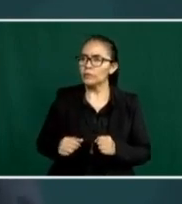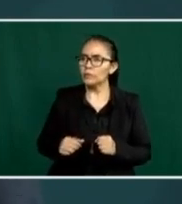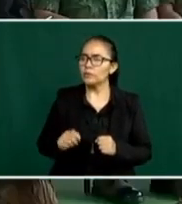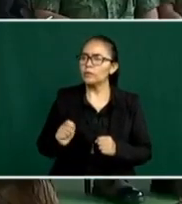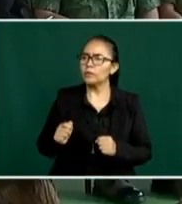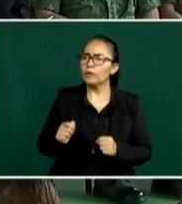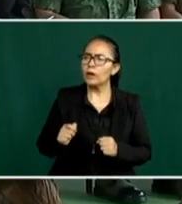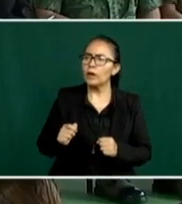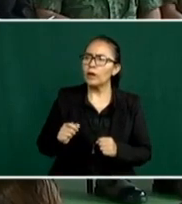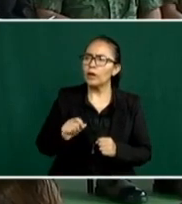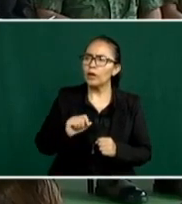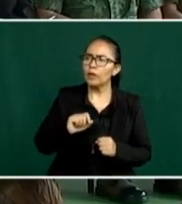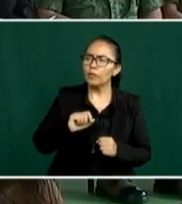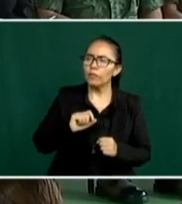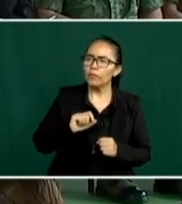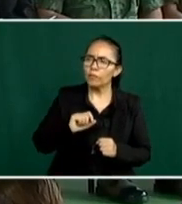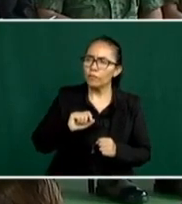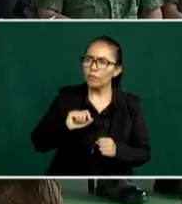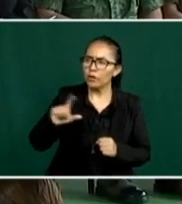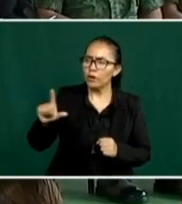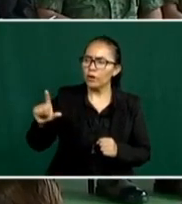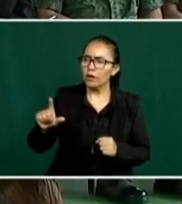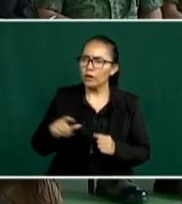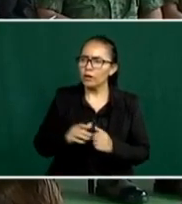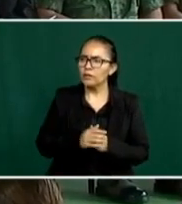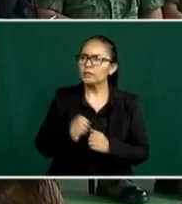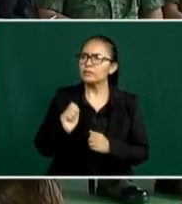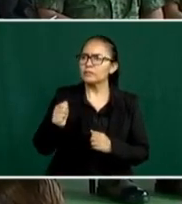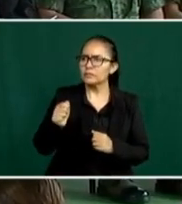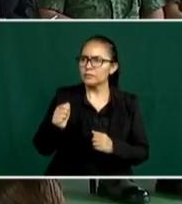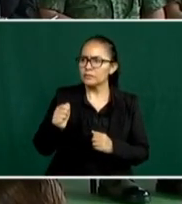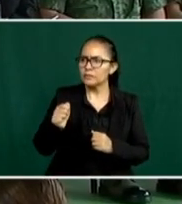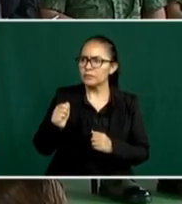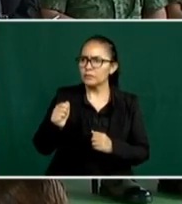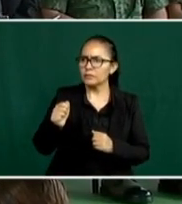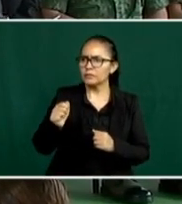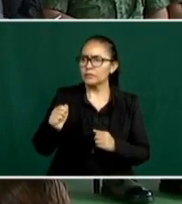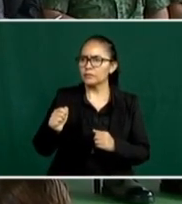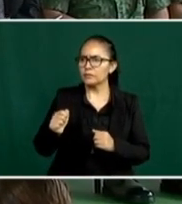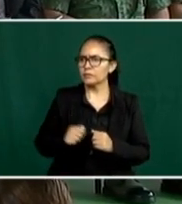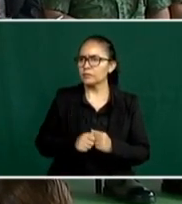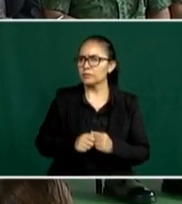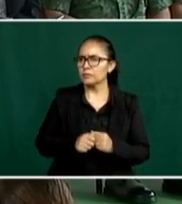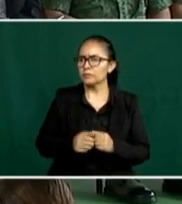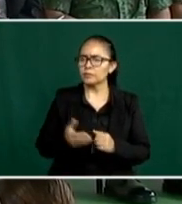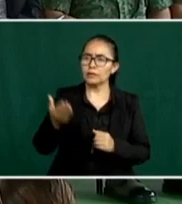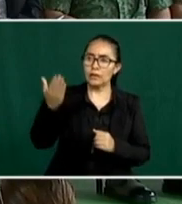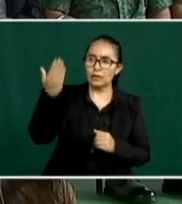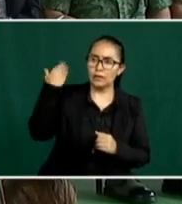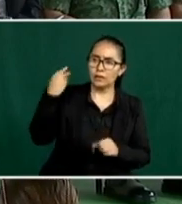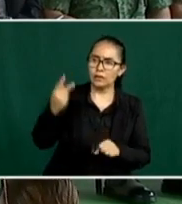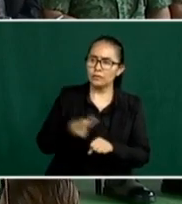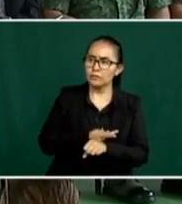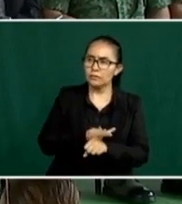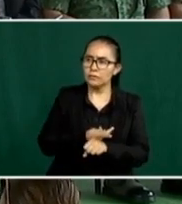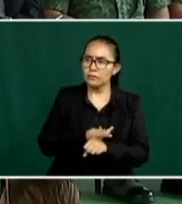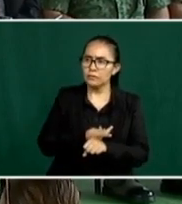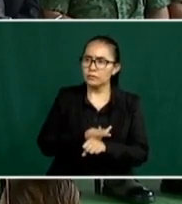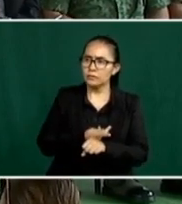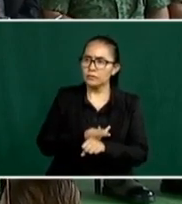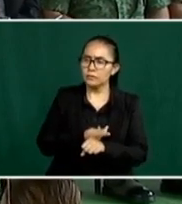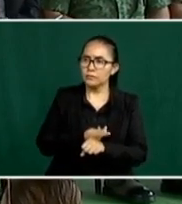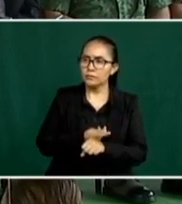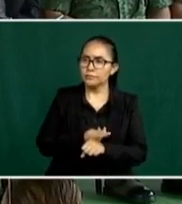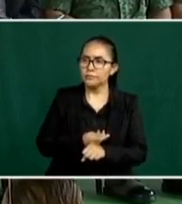fue recesión o qué significó la recesión? Pues lo que pasó al término del gobierno de